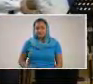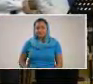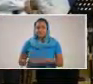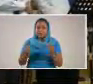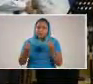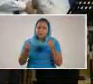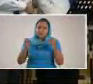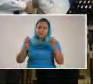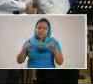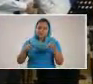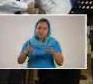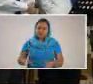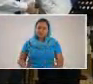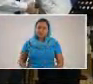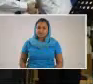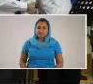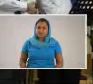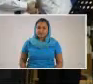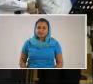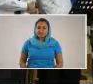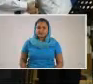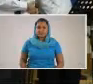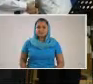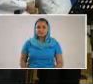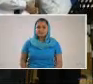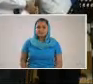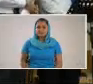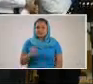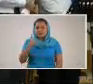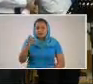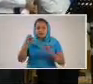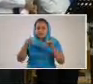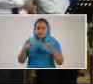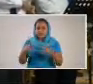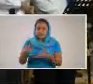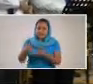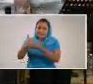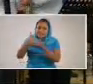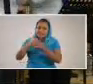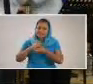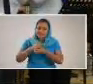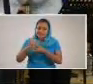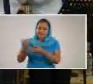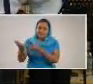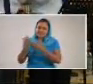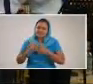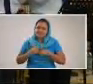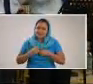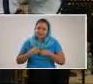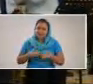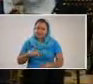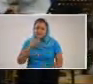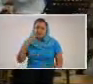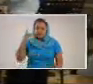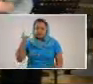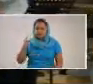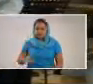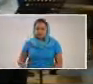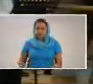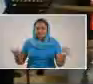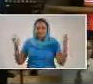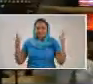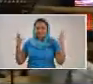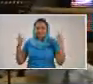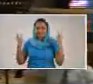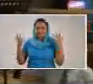gente, ¿tú vienes a recibir al Señor, mamita? Amén. Gloria a Dios. Les voy a pedir a mis hermanas que la